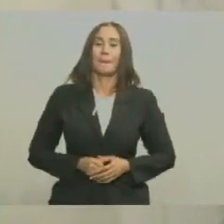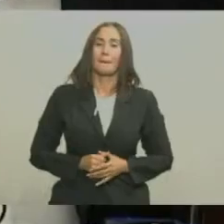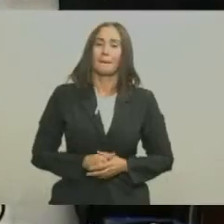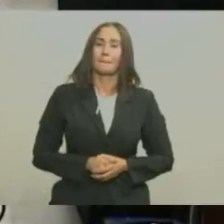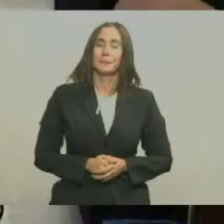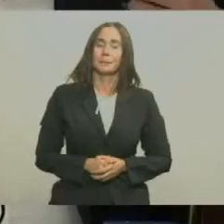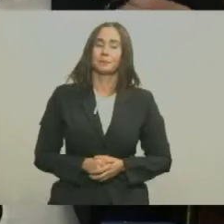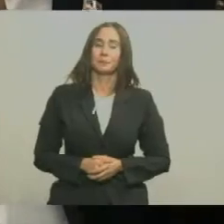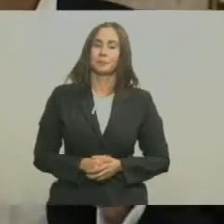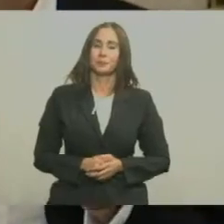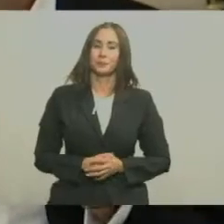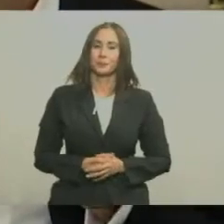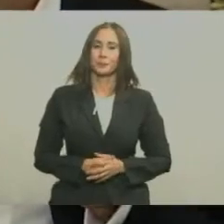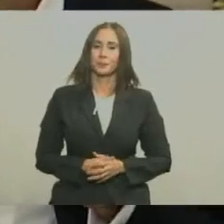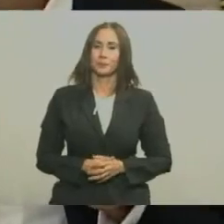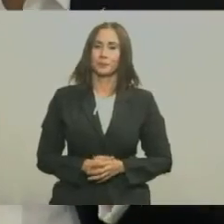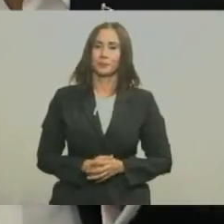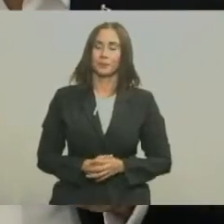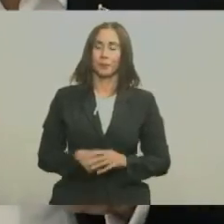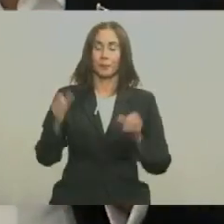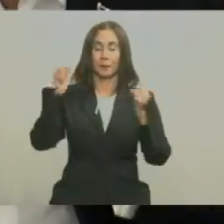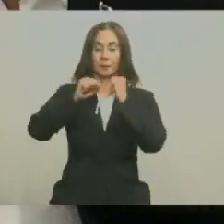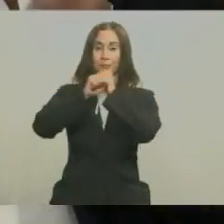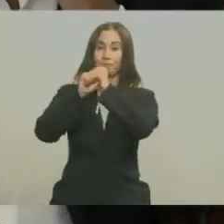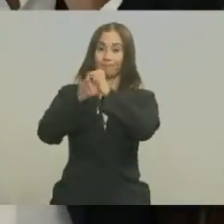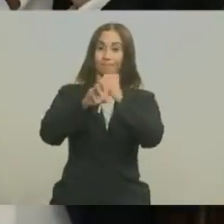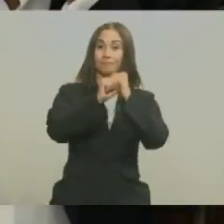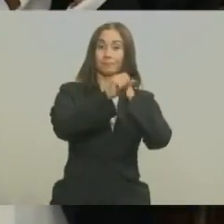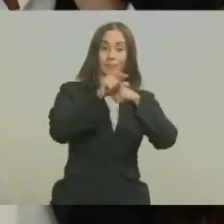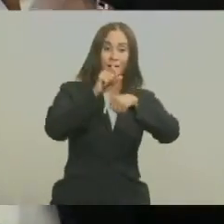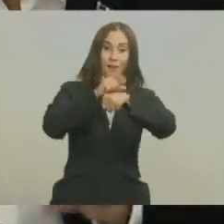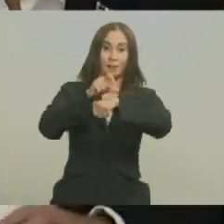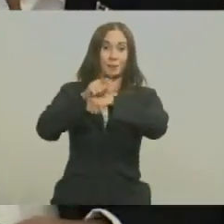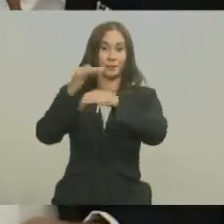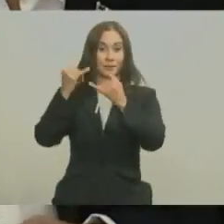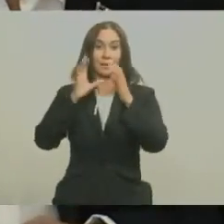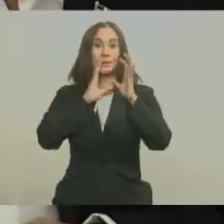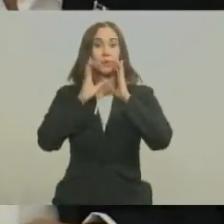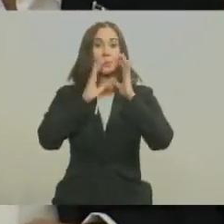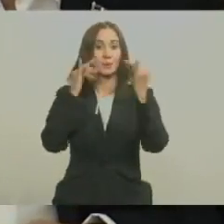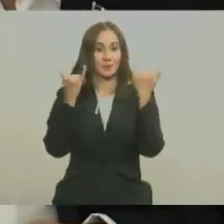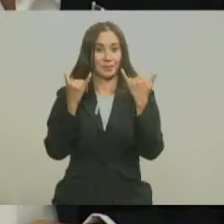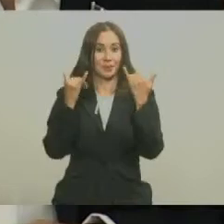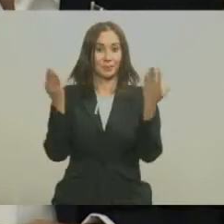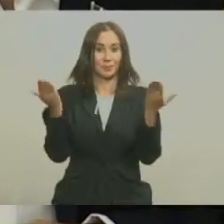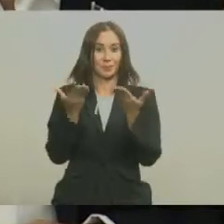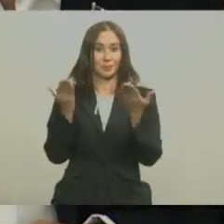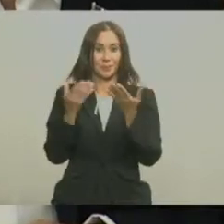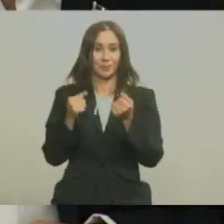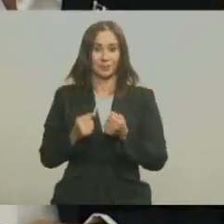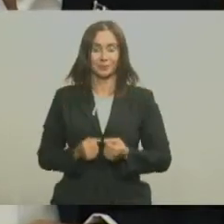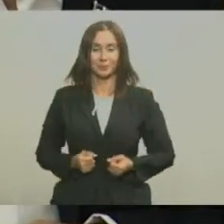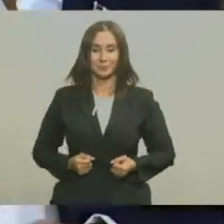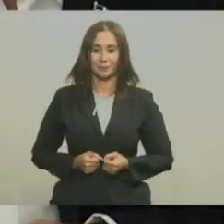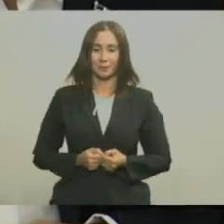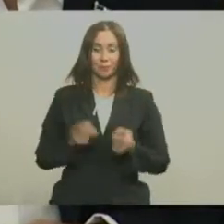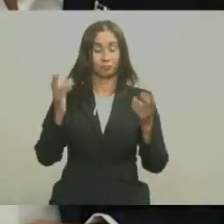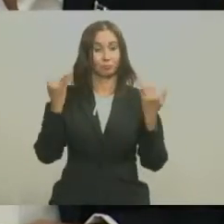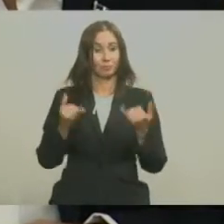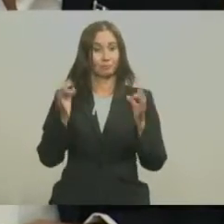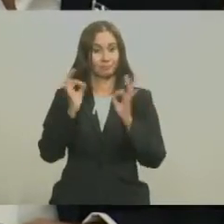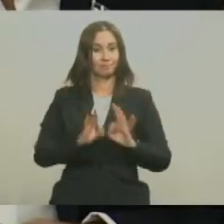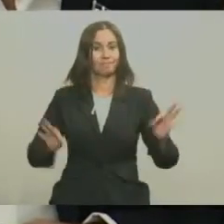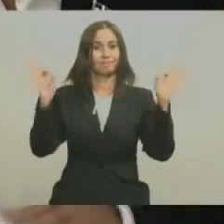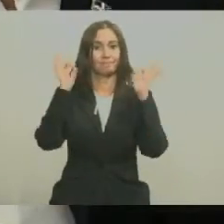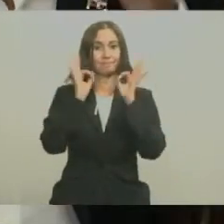lo más oportunas posibles para poder multiplicar el mensaje que se está comunicando en este acto tan importante.